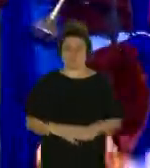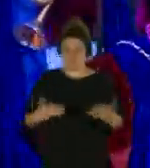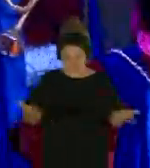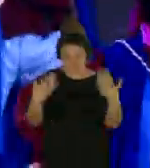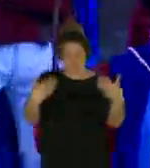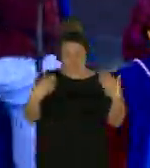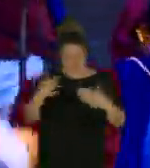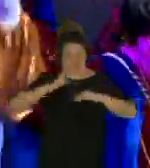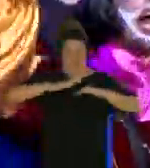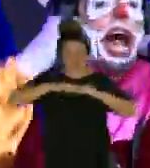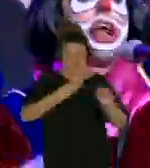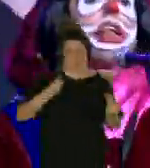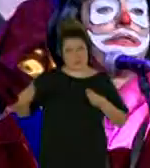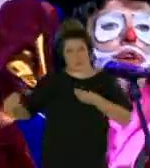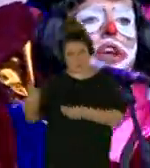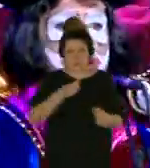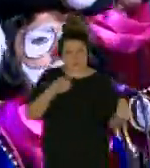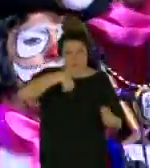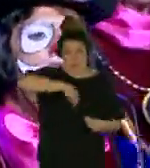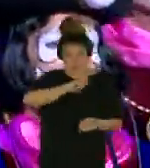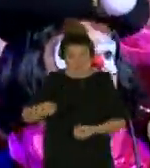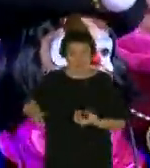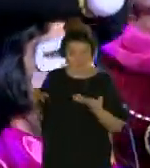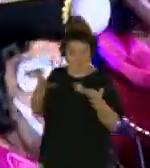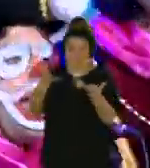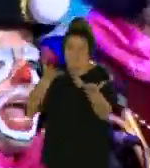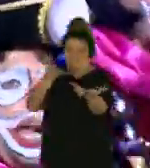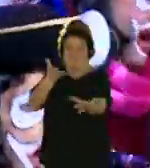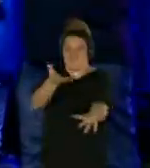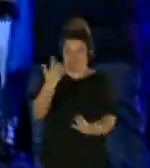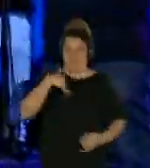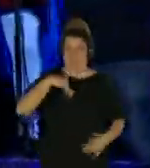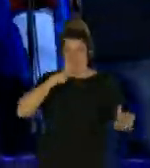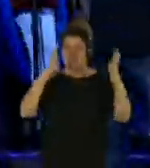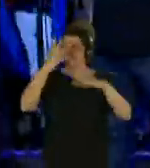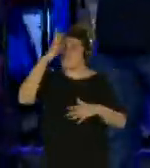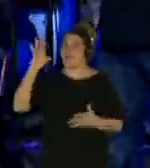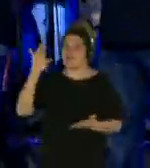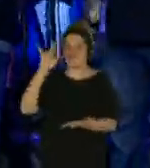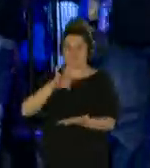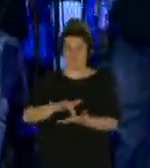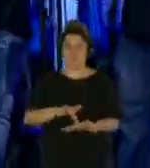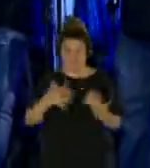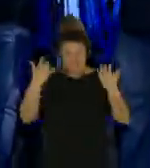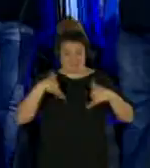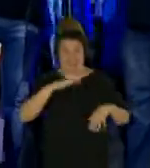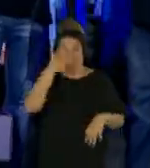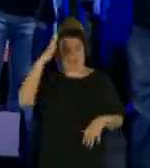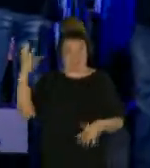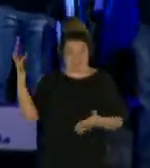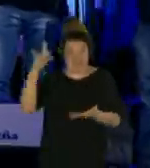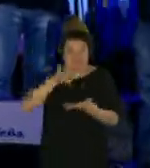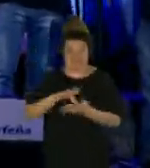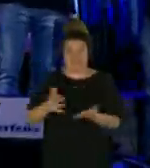bailas con este ritmo que trae la Ni Fu ni Fa. ¡Oh, Santa Cruz! En carnaval. En